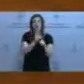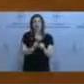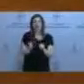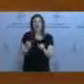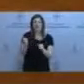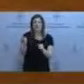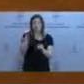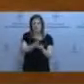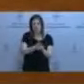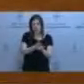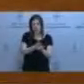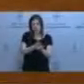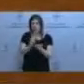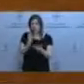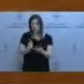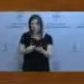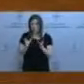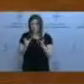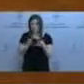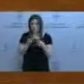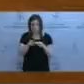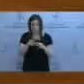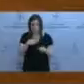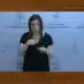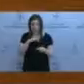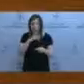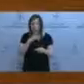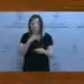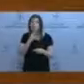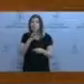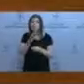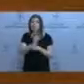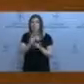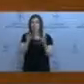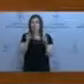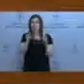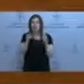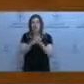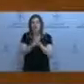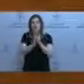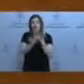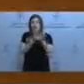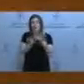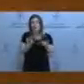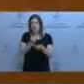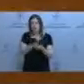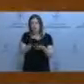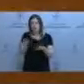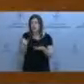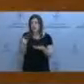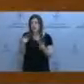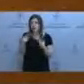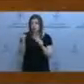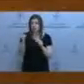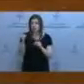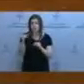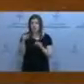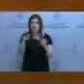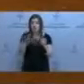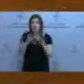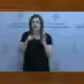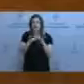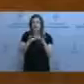grupo parlamentario del que yo ahora tengo el honor de ser portavoz de Educación, de la gratuidad de los libros de texto, señor presidente, con un sistema